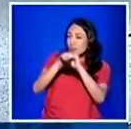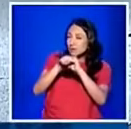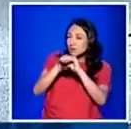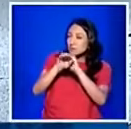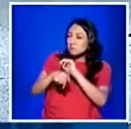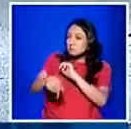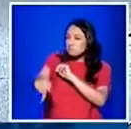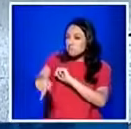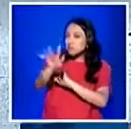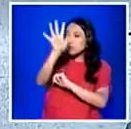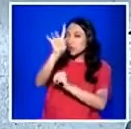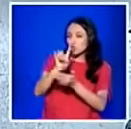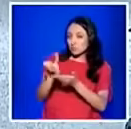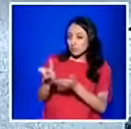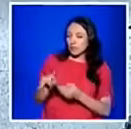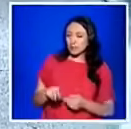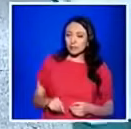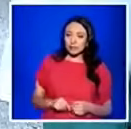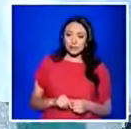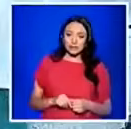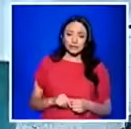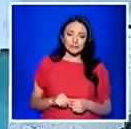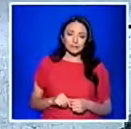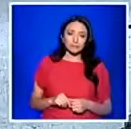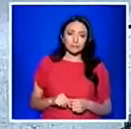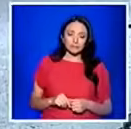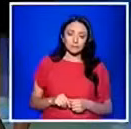unas 5 semanas.